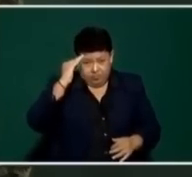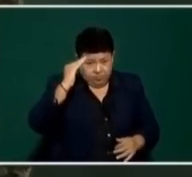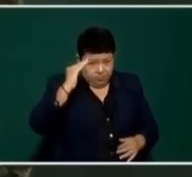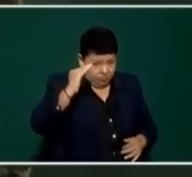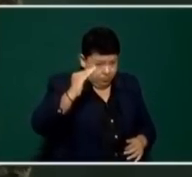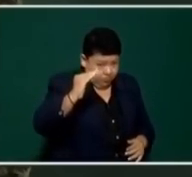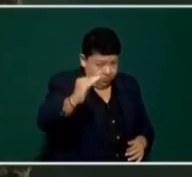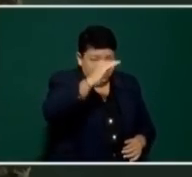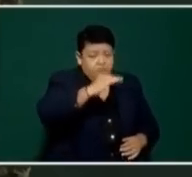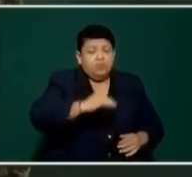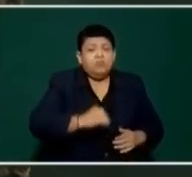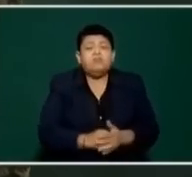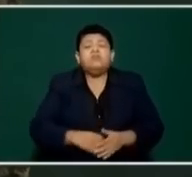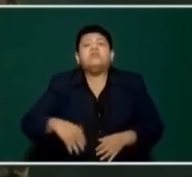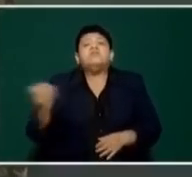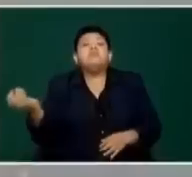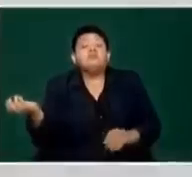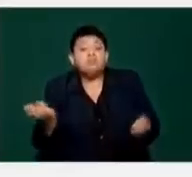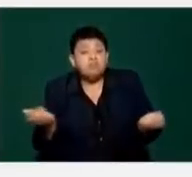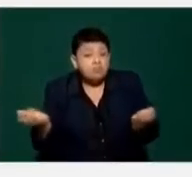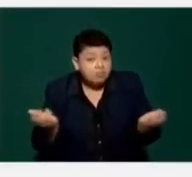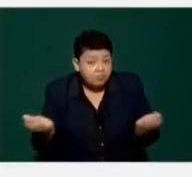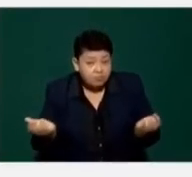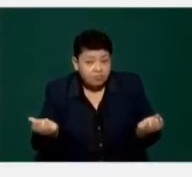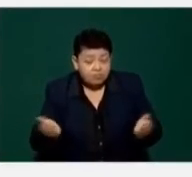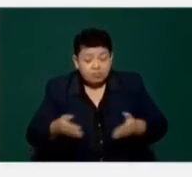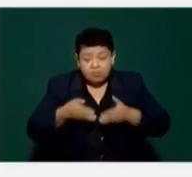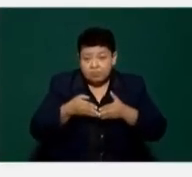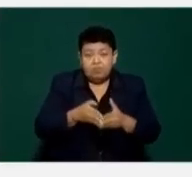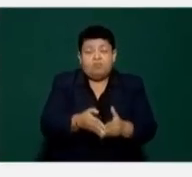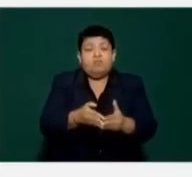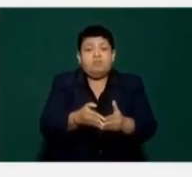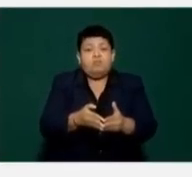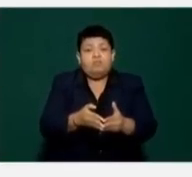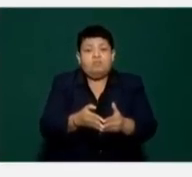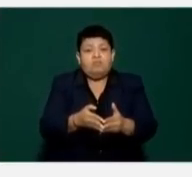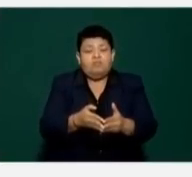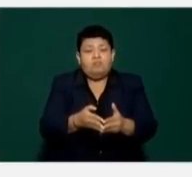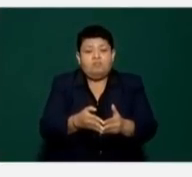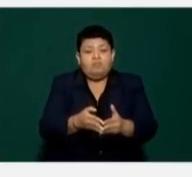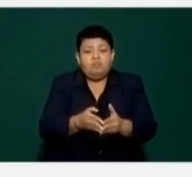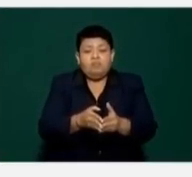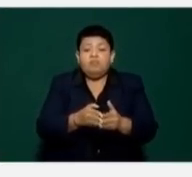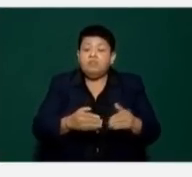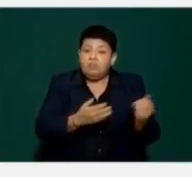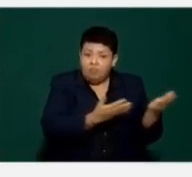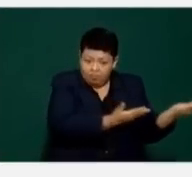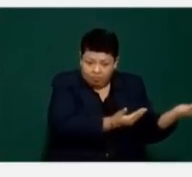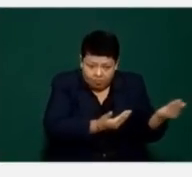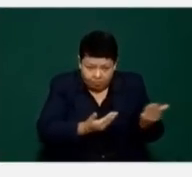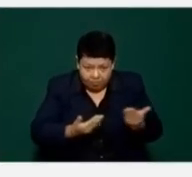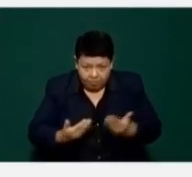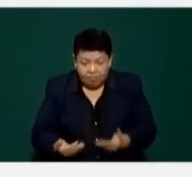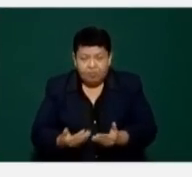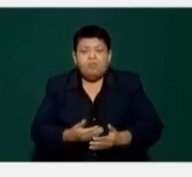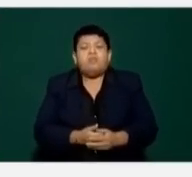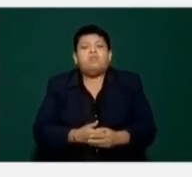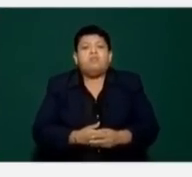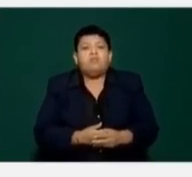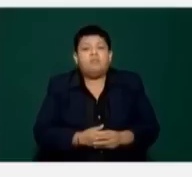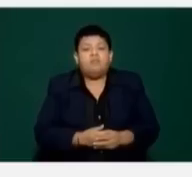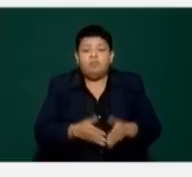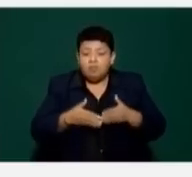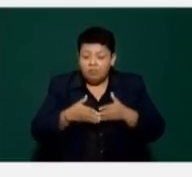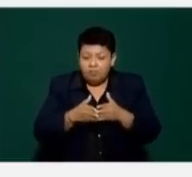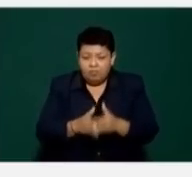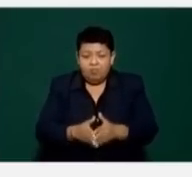estamos haciendo. El barco que es, perdón, que se recuperó allá en Ensenada es el Que el Sol. Ese